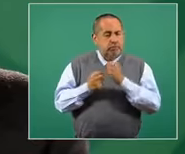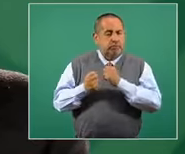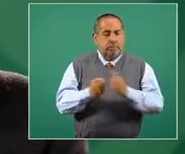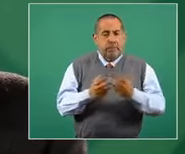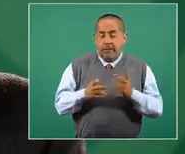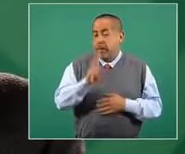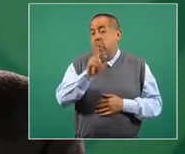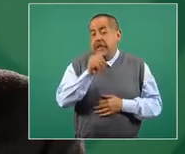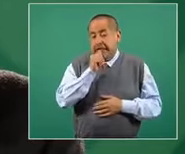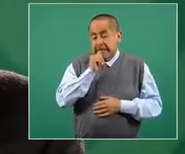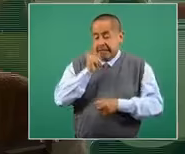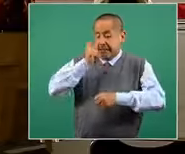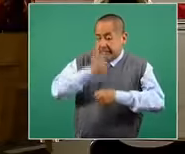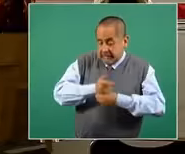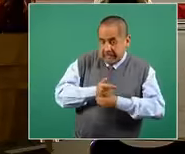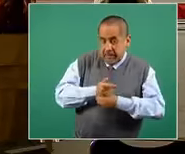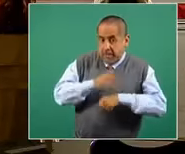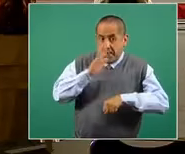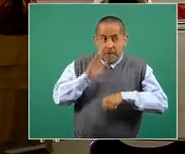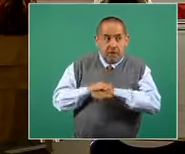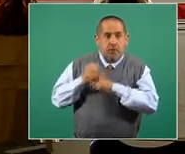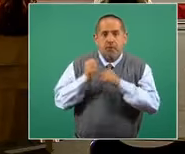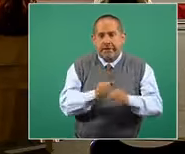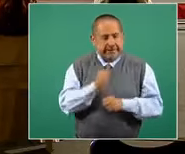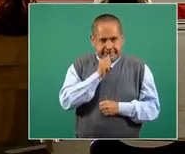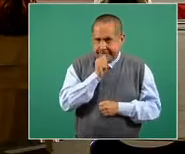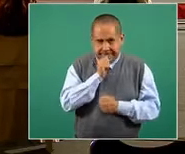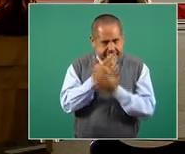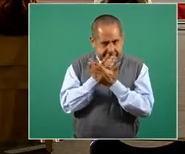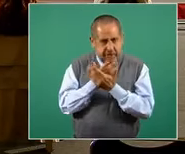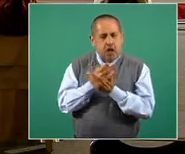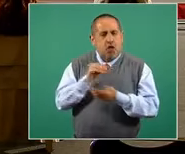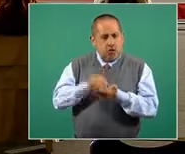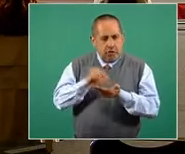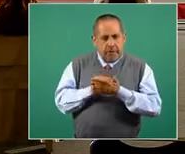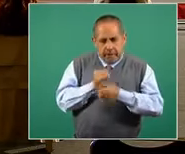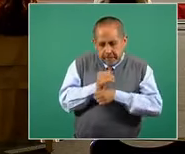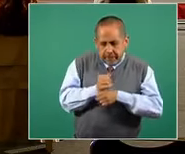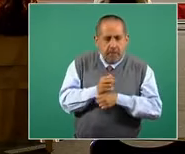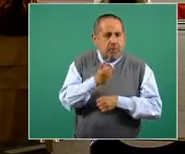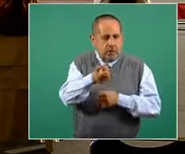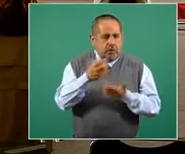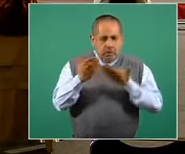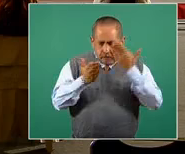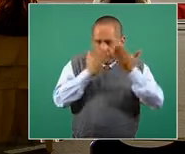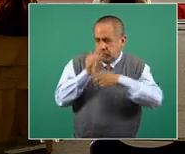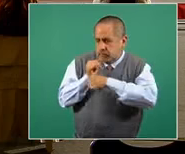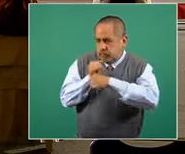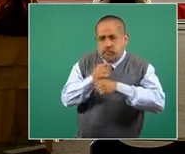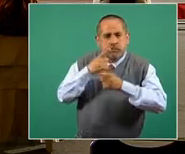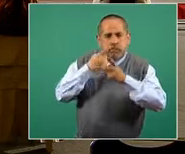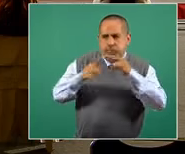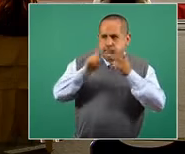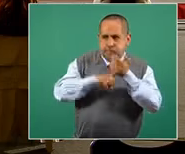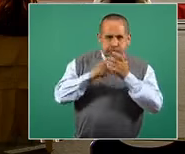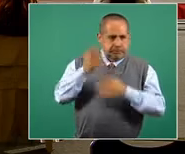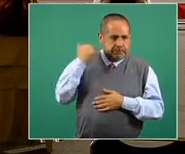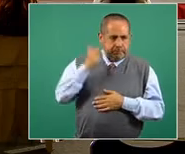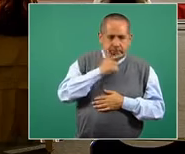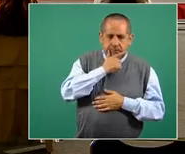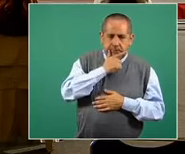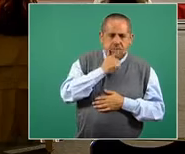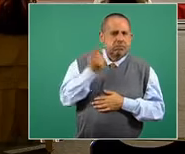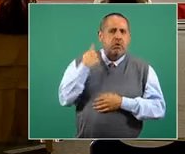brindaría alguna oportunidad adicional de incrementar la eficacia. Y por eso se hace este estudio que inició en el Reino Unido la semana